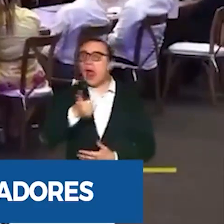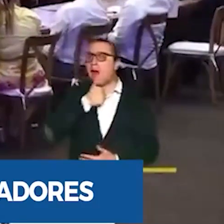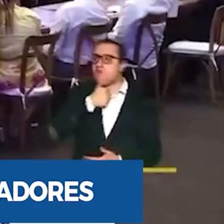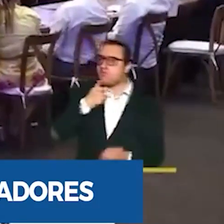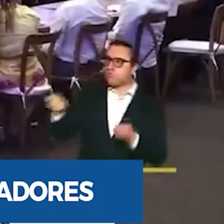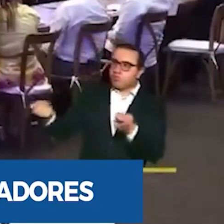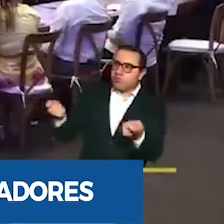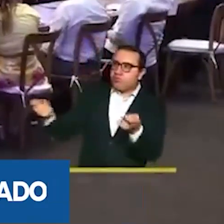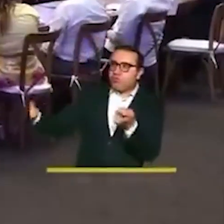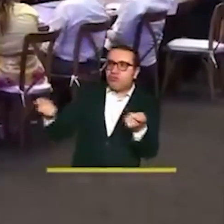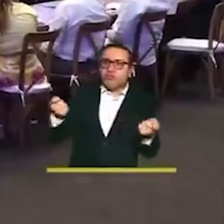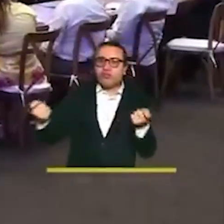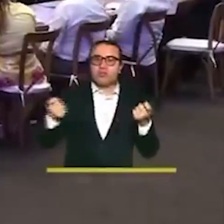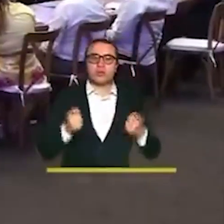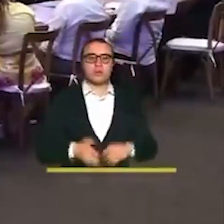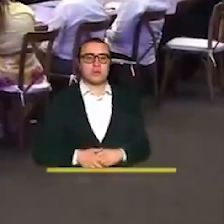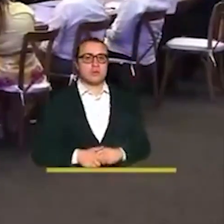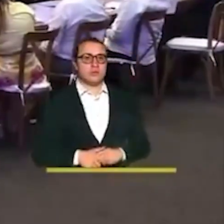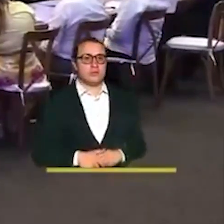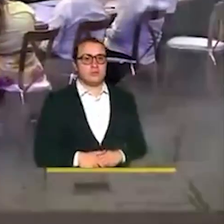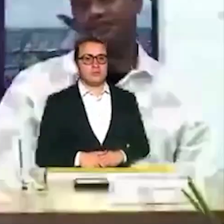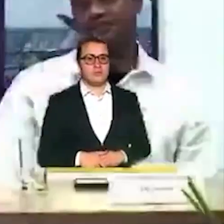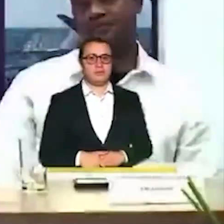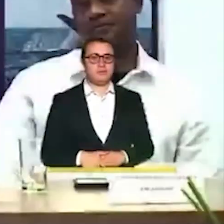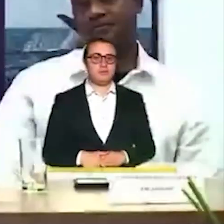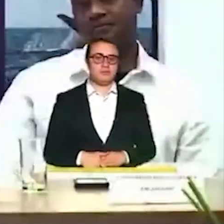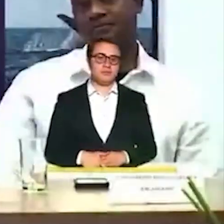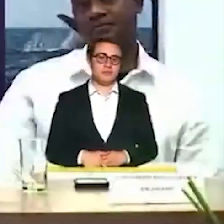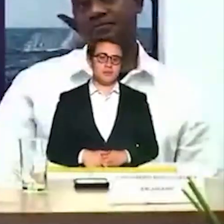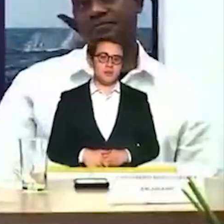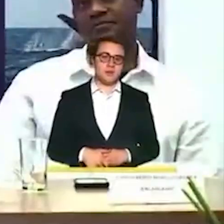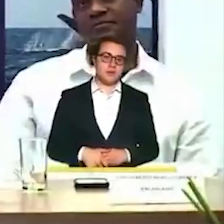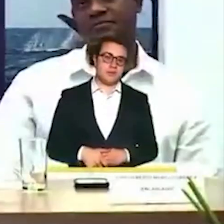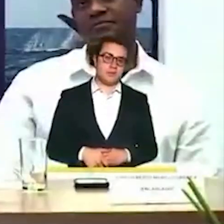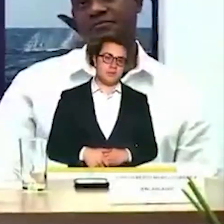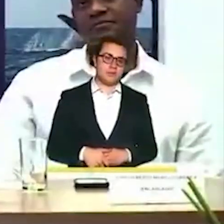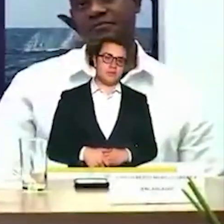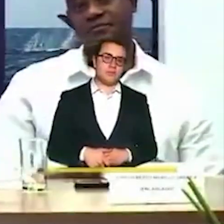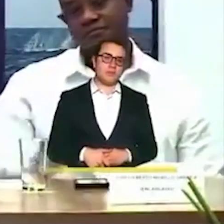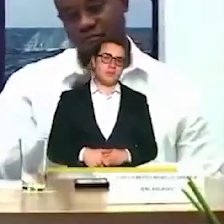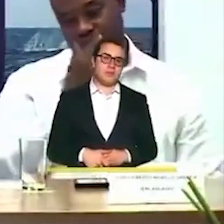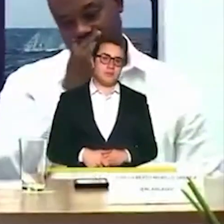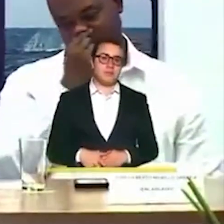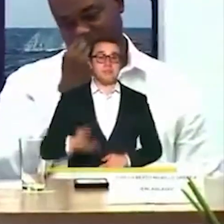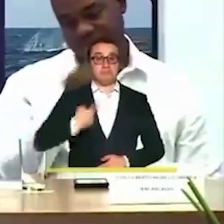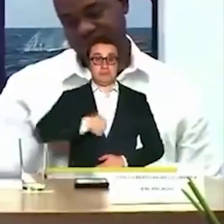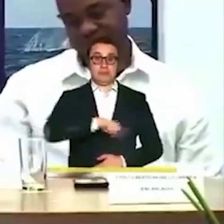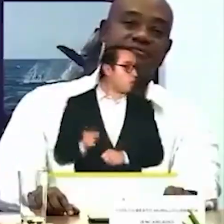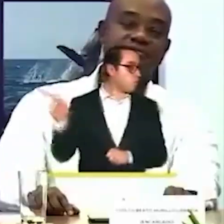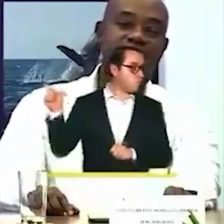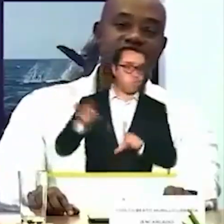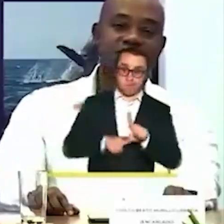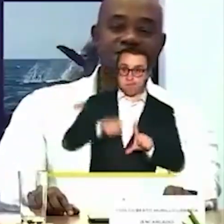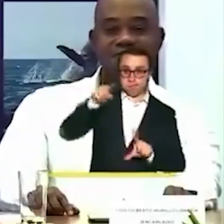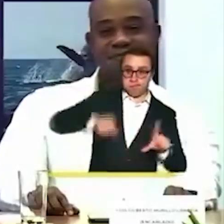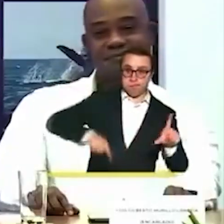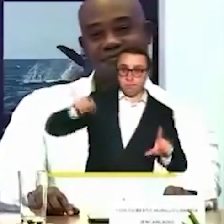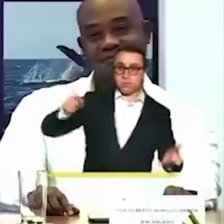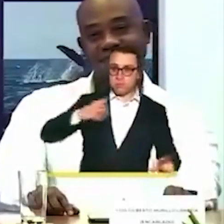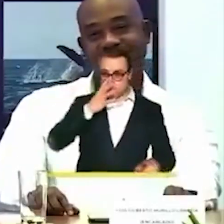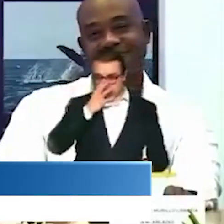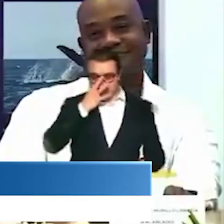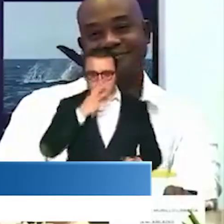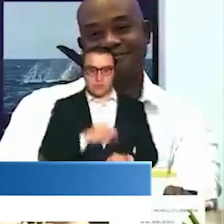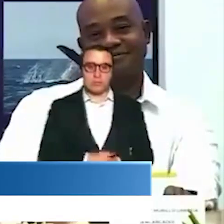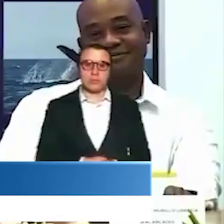como las carreteras, fueron concentradas en los últimos años en departamentos como Antioquia, Valle y Bogotá. Que es la